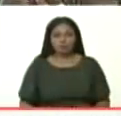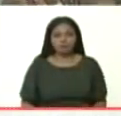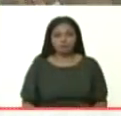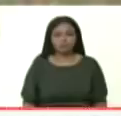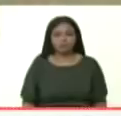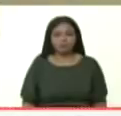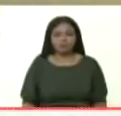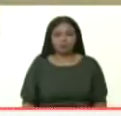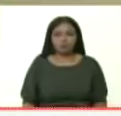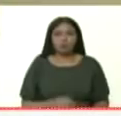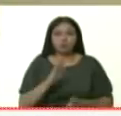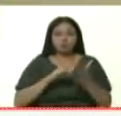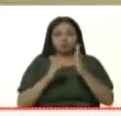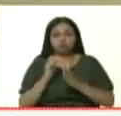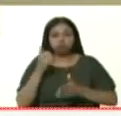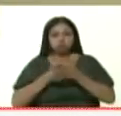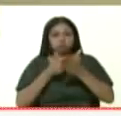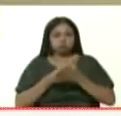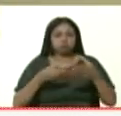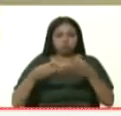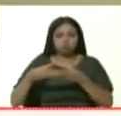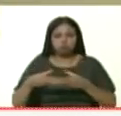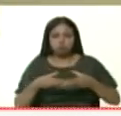con cronograma de lucha compartido.